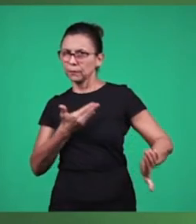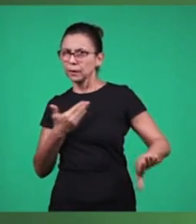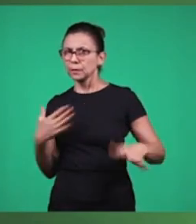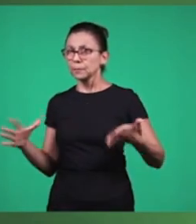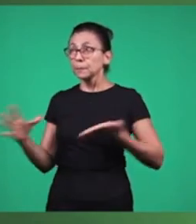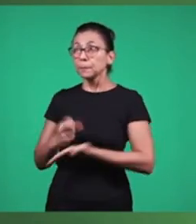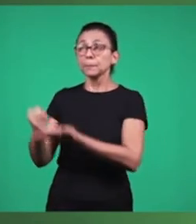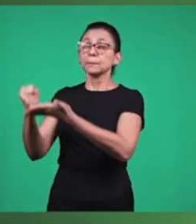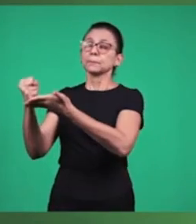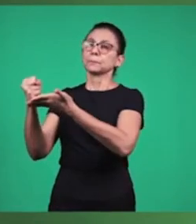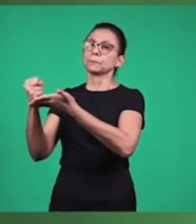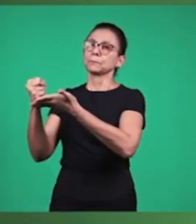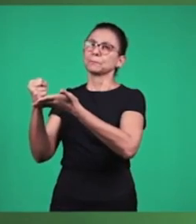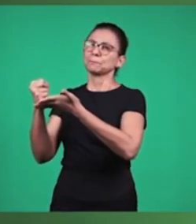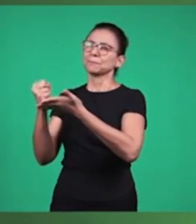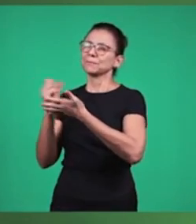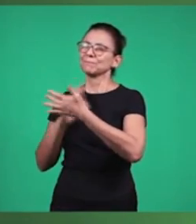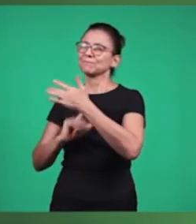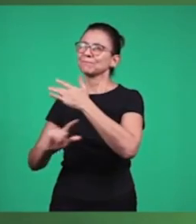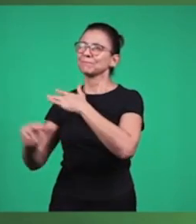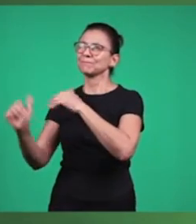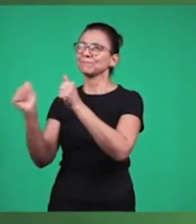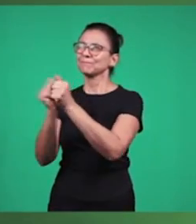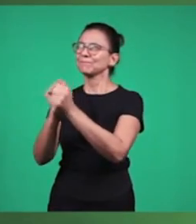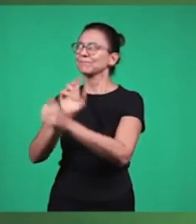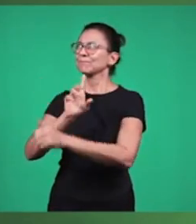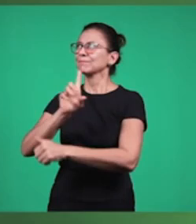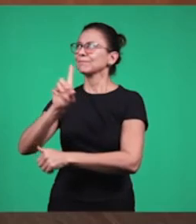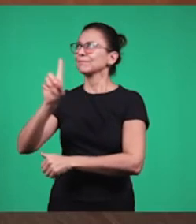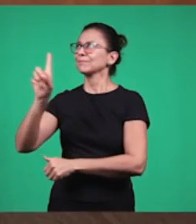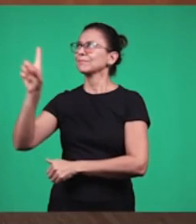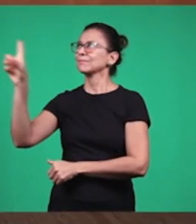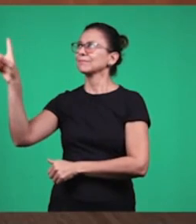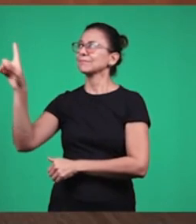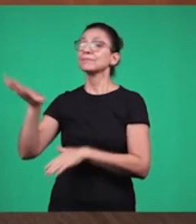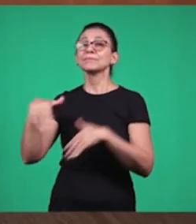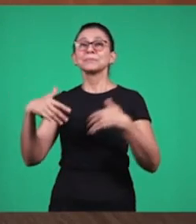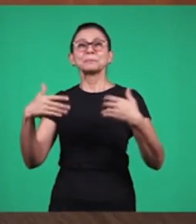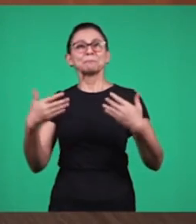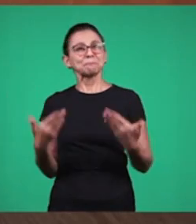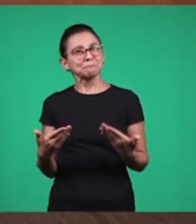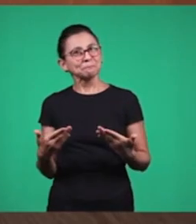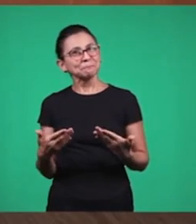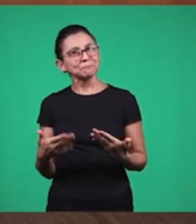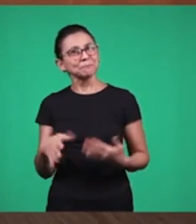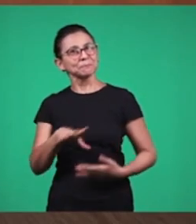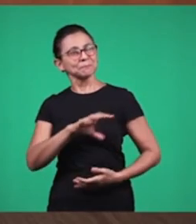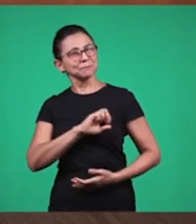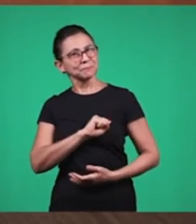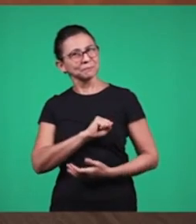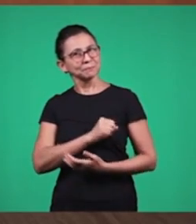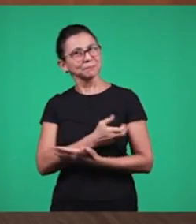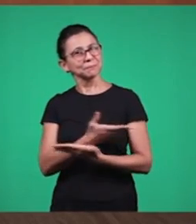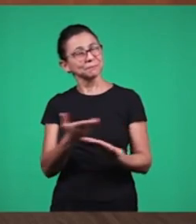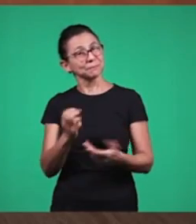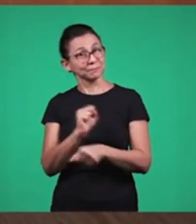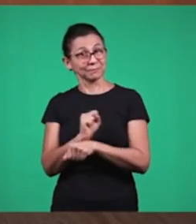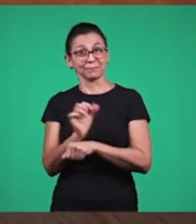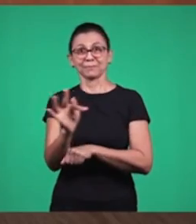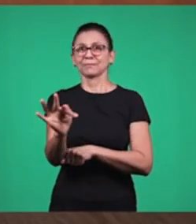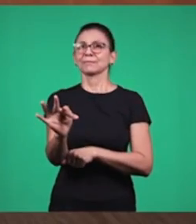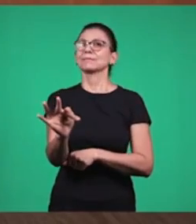partida, para estar para siempre con el Señor. Por tanto, amados, hay